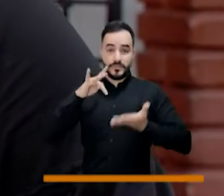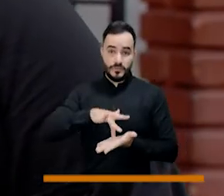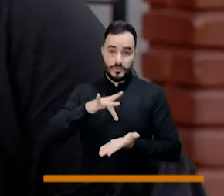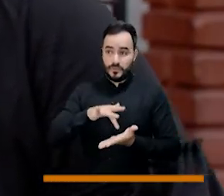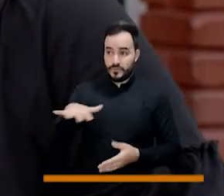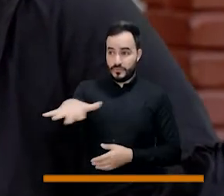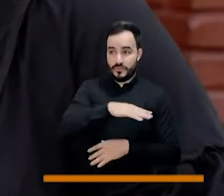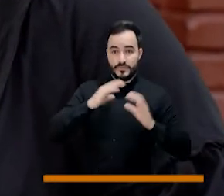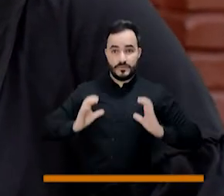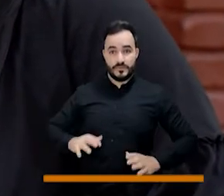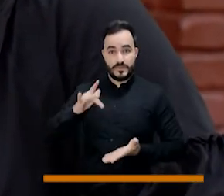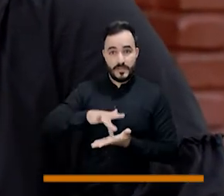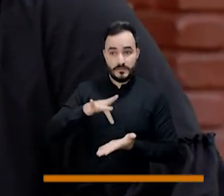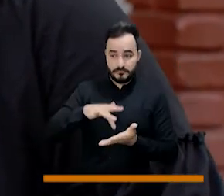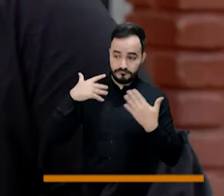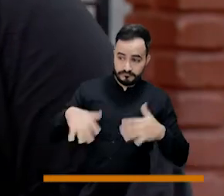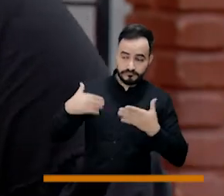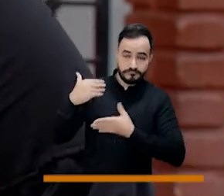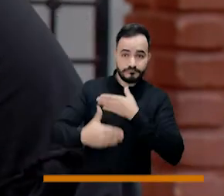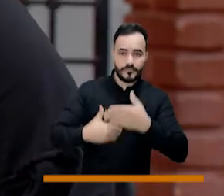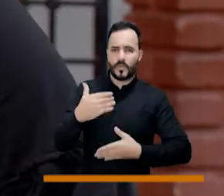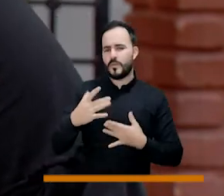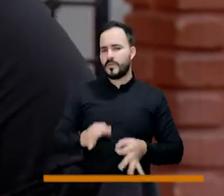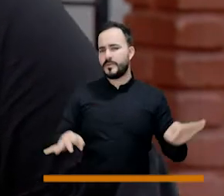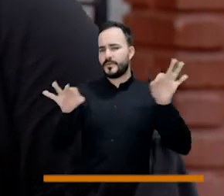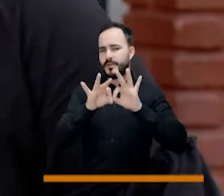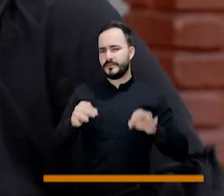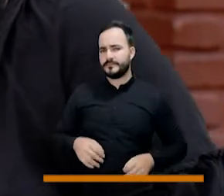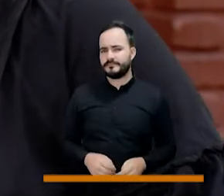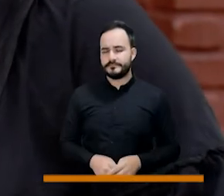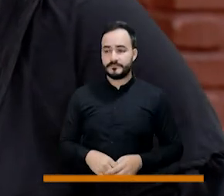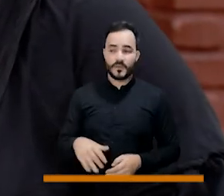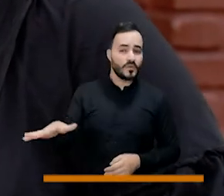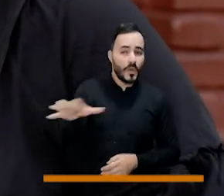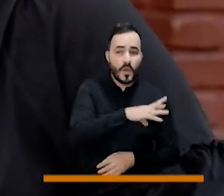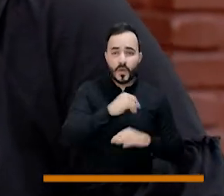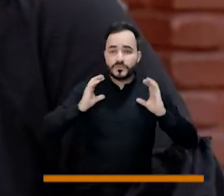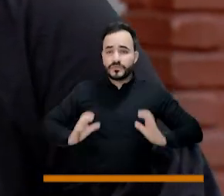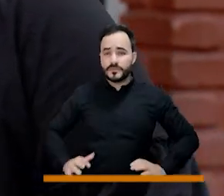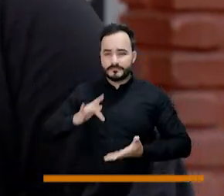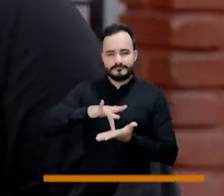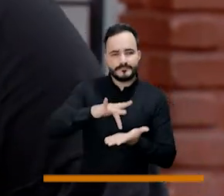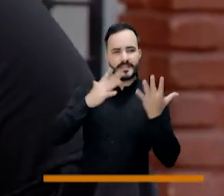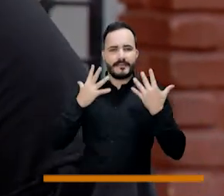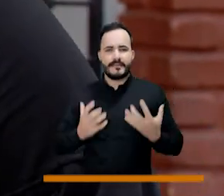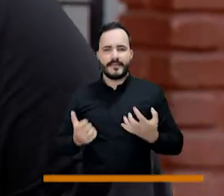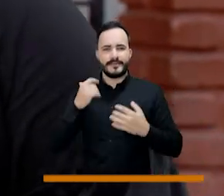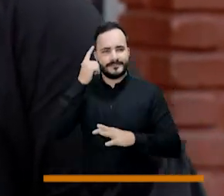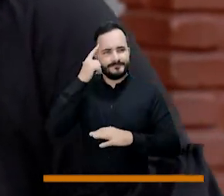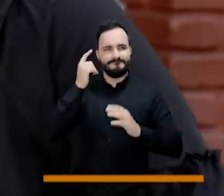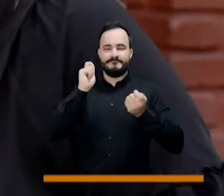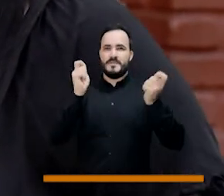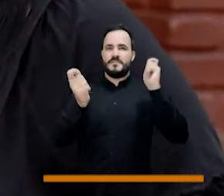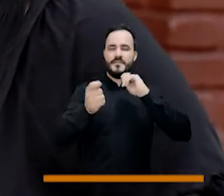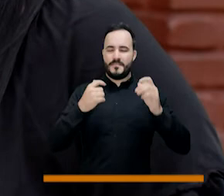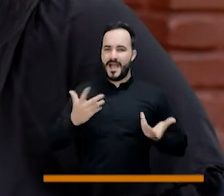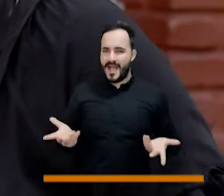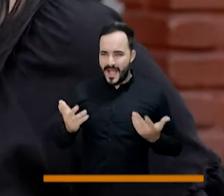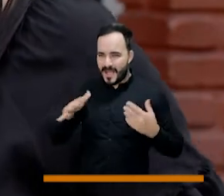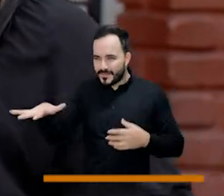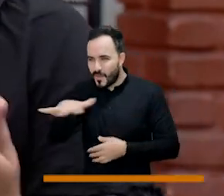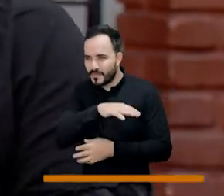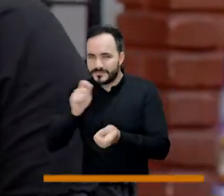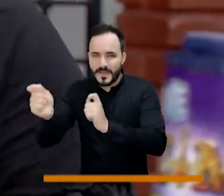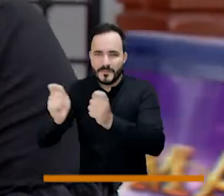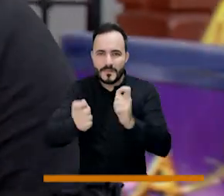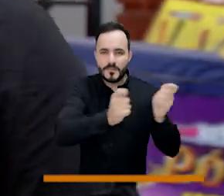participación ciudadana son de suma importancia para todos los territorios. Los ciudadanos que queremos un cambio, queremos transformar, tenemos